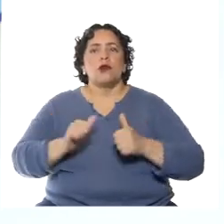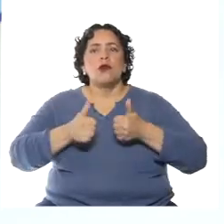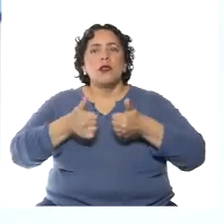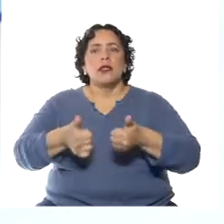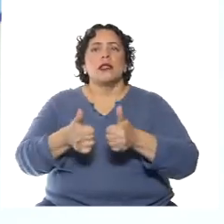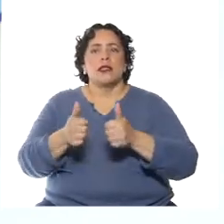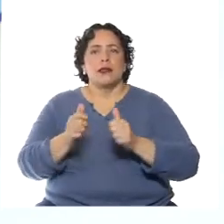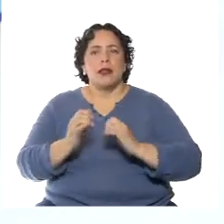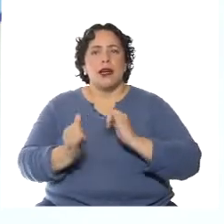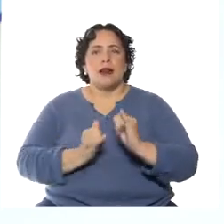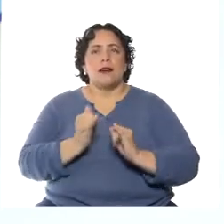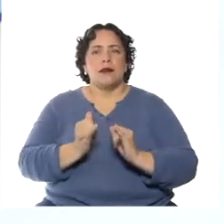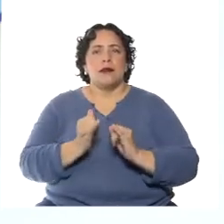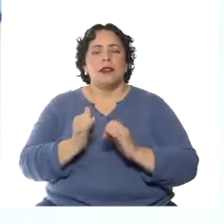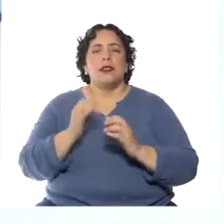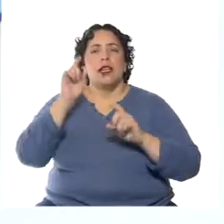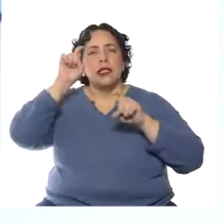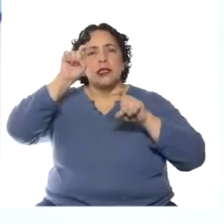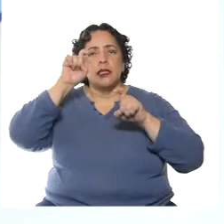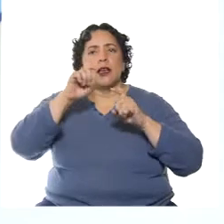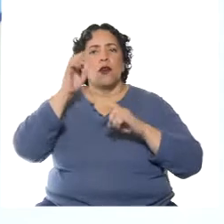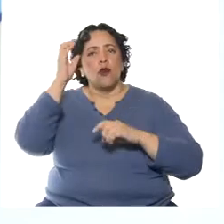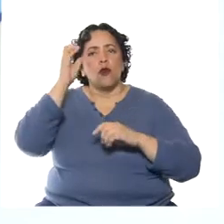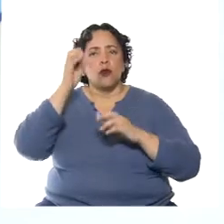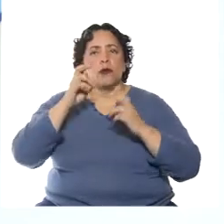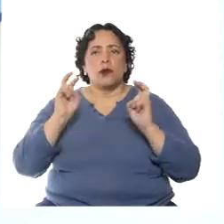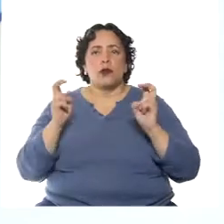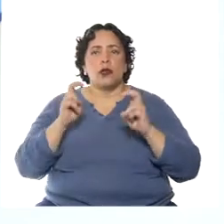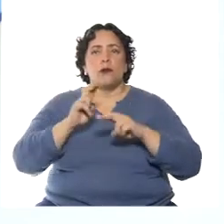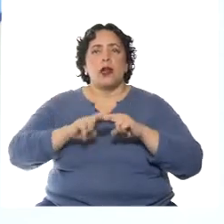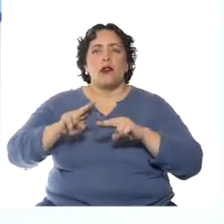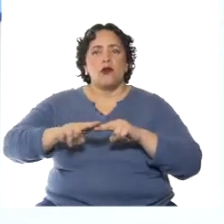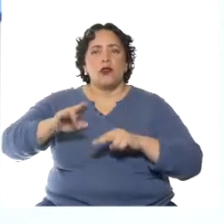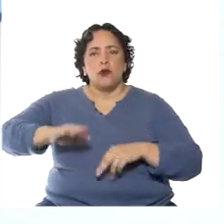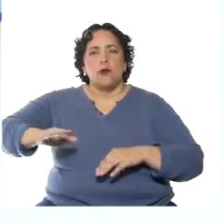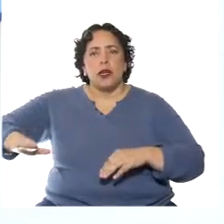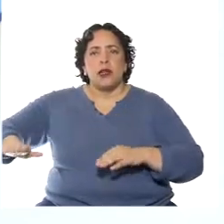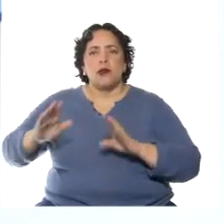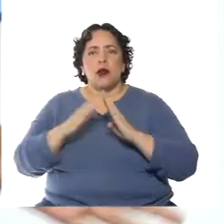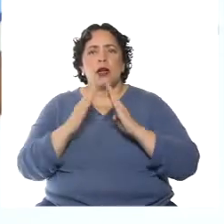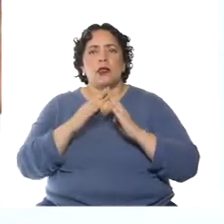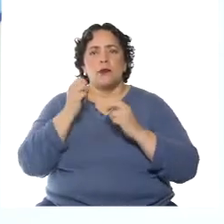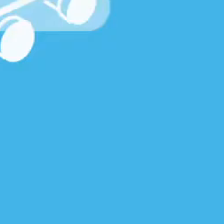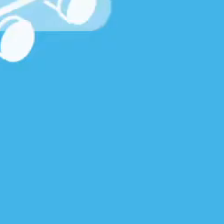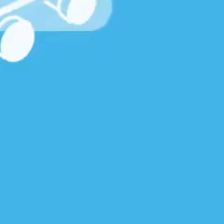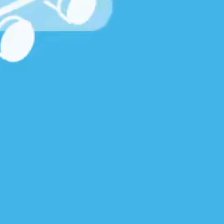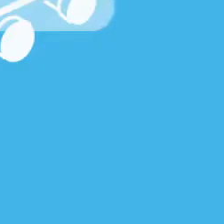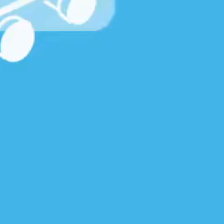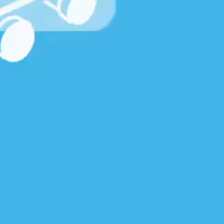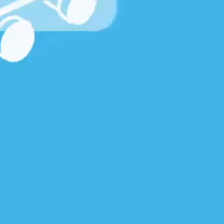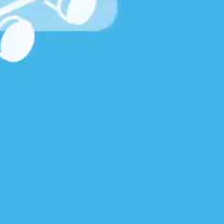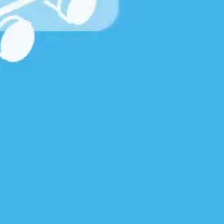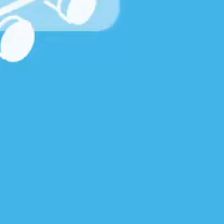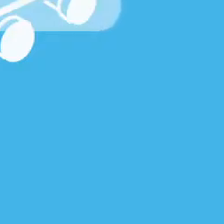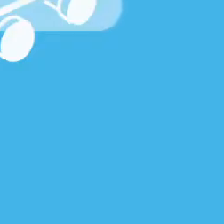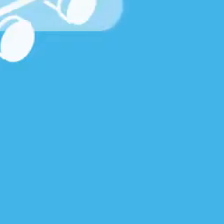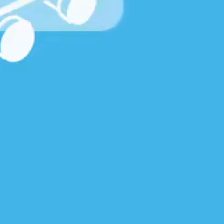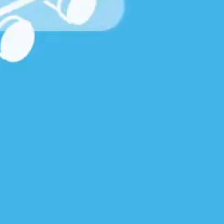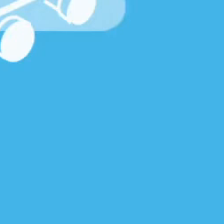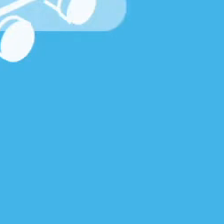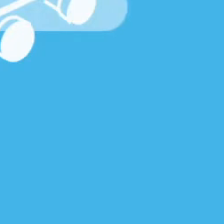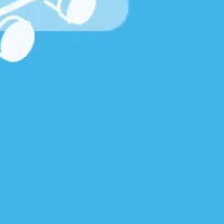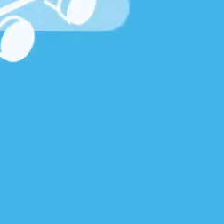inicial, que vendrá impartiendo todo su conocimiento sobre este tema para los más pequeñitos de la casa. ¡Bienvenida!